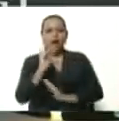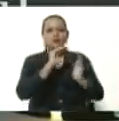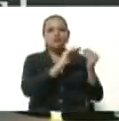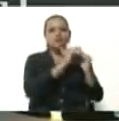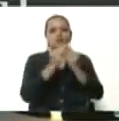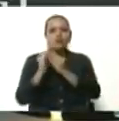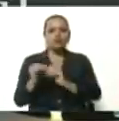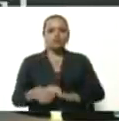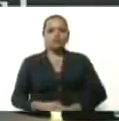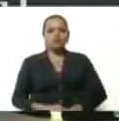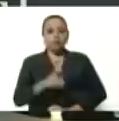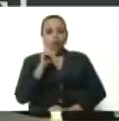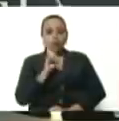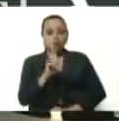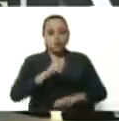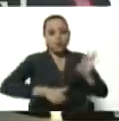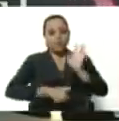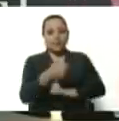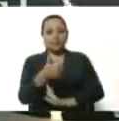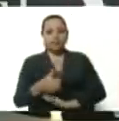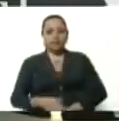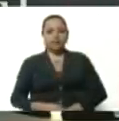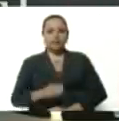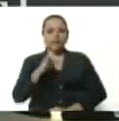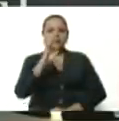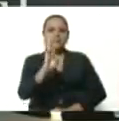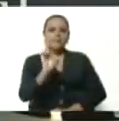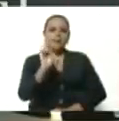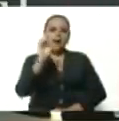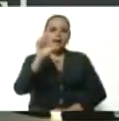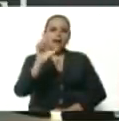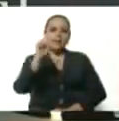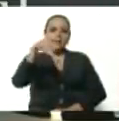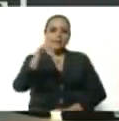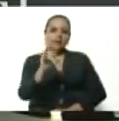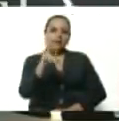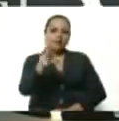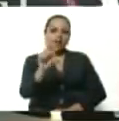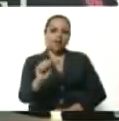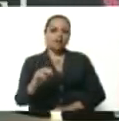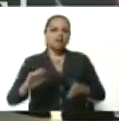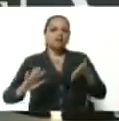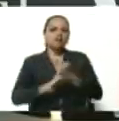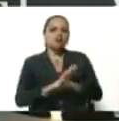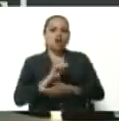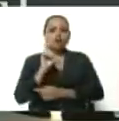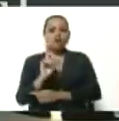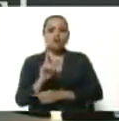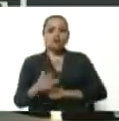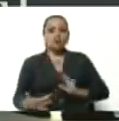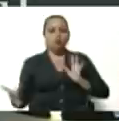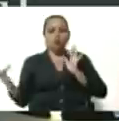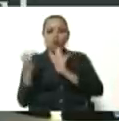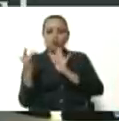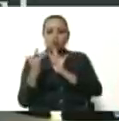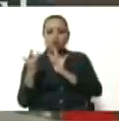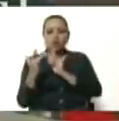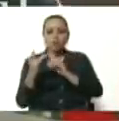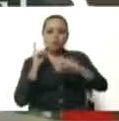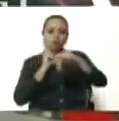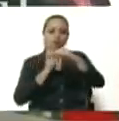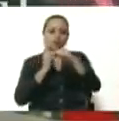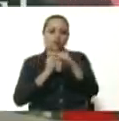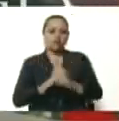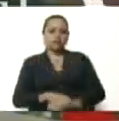comunitarios. Y un caso en Palmira, vinculado también a un caso obviamente de contacto